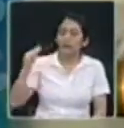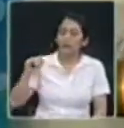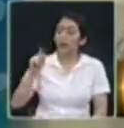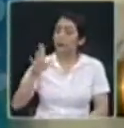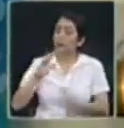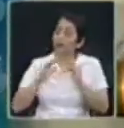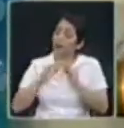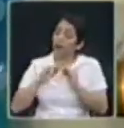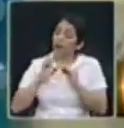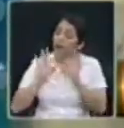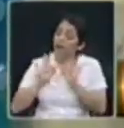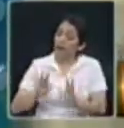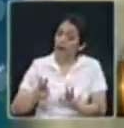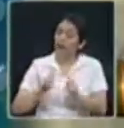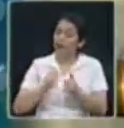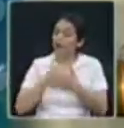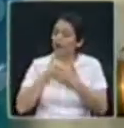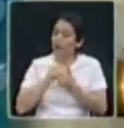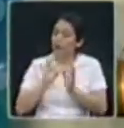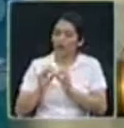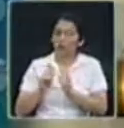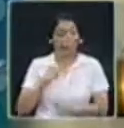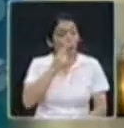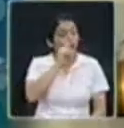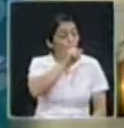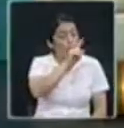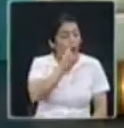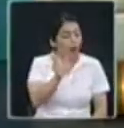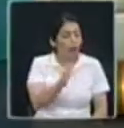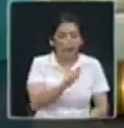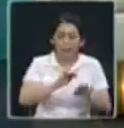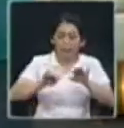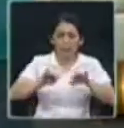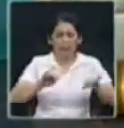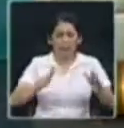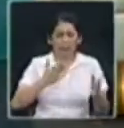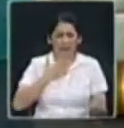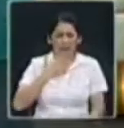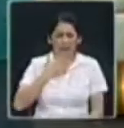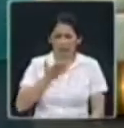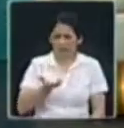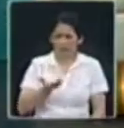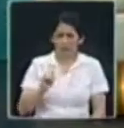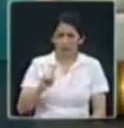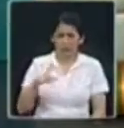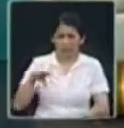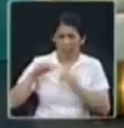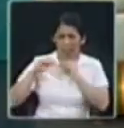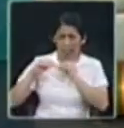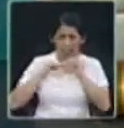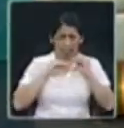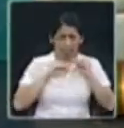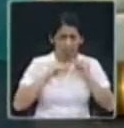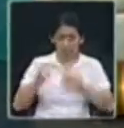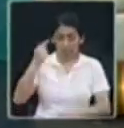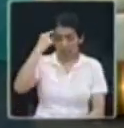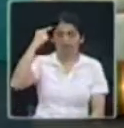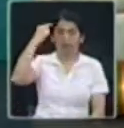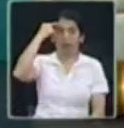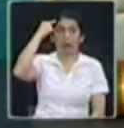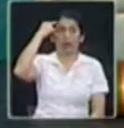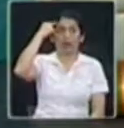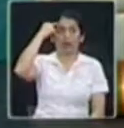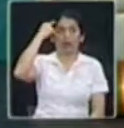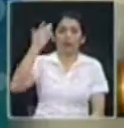a los hermanitos, niño, niña, le decimos inconscientemente. Eso es muy acentuado, mire, eso se ha venido de generación en generación, sí, transmitiendo este tipo de ideas. Inconscientemente nosotros